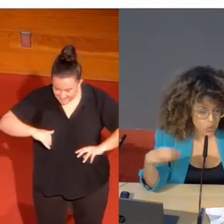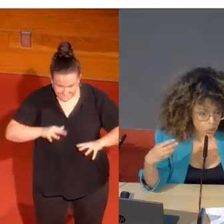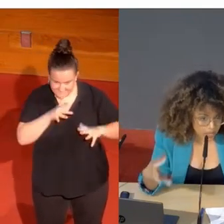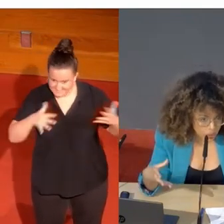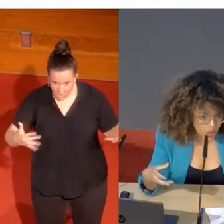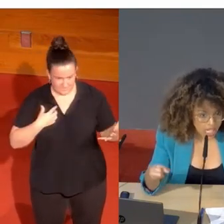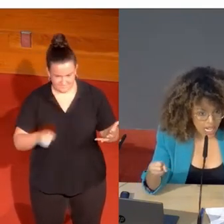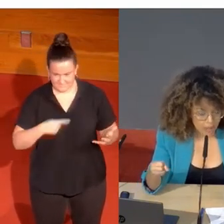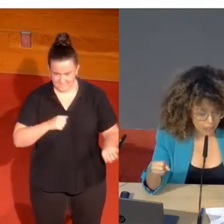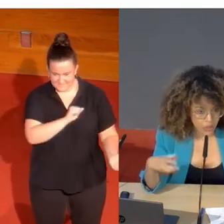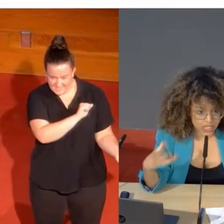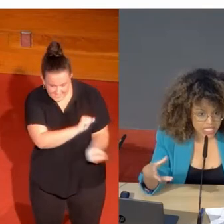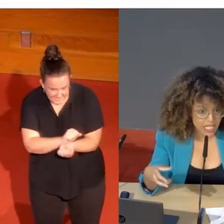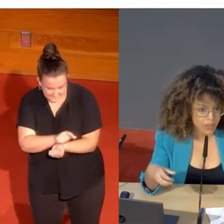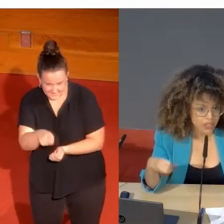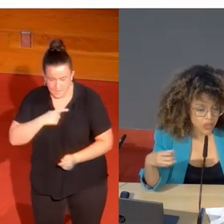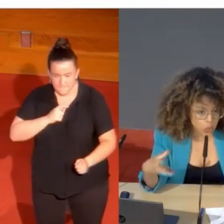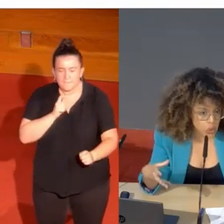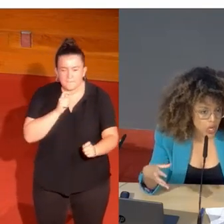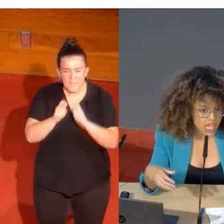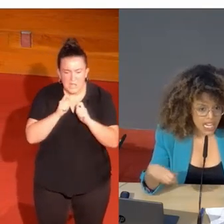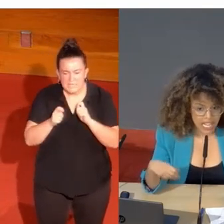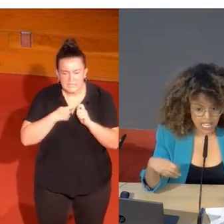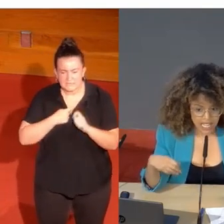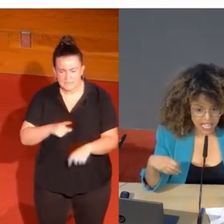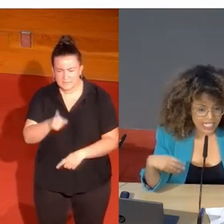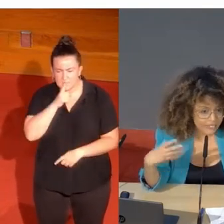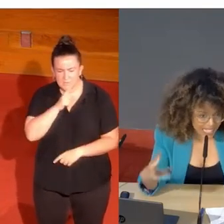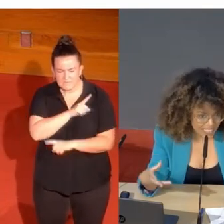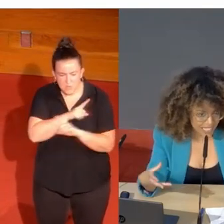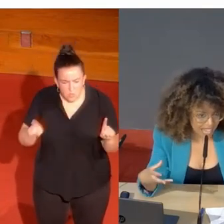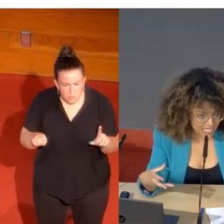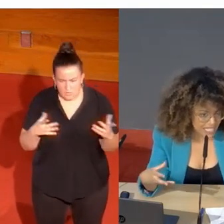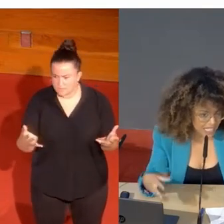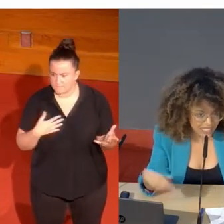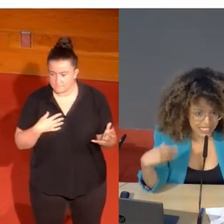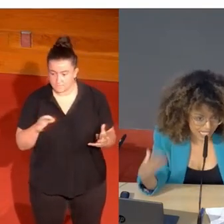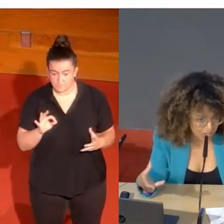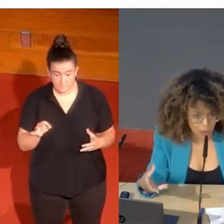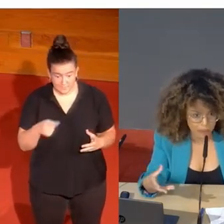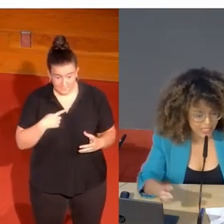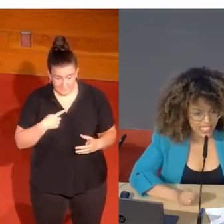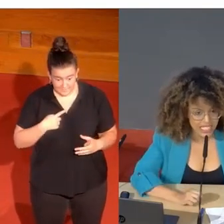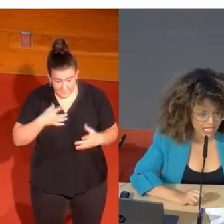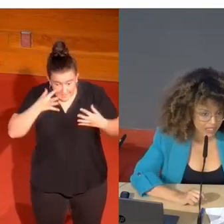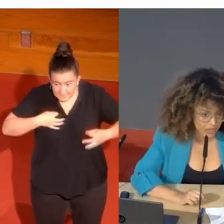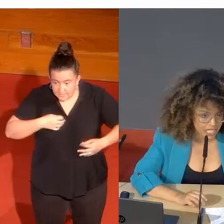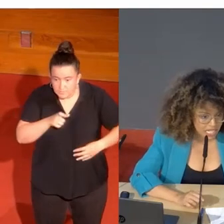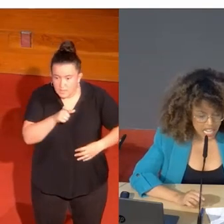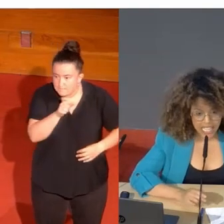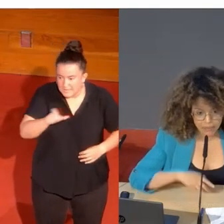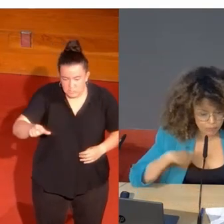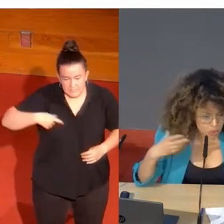están censurando a periodistas pero incluso a a a rivales deid sal que quieren competir en las